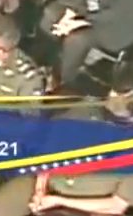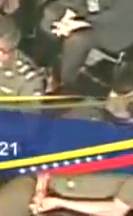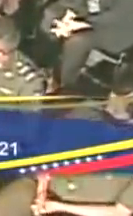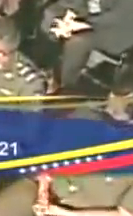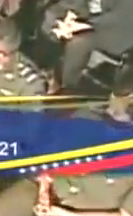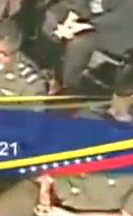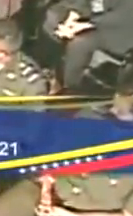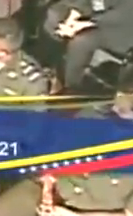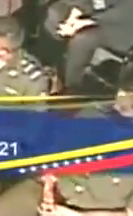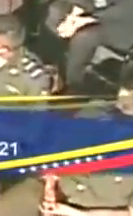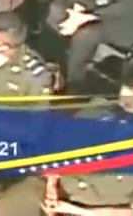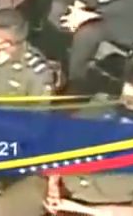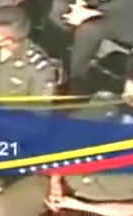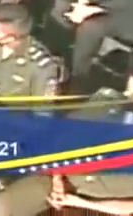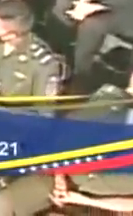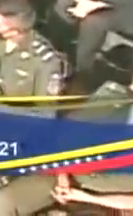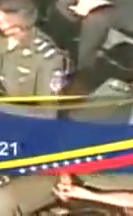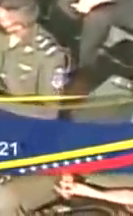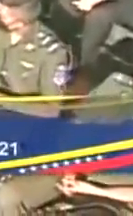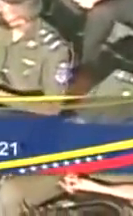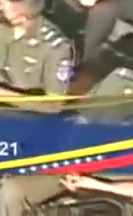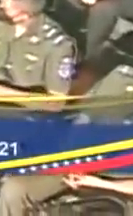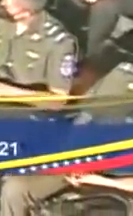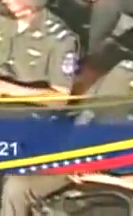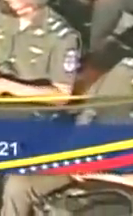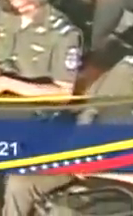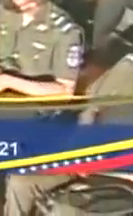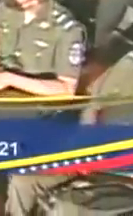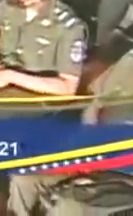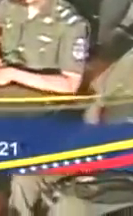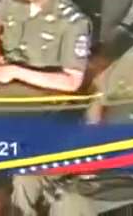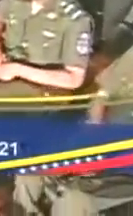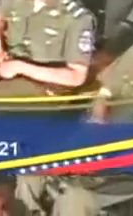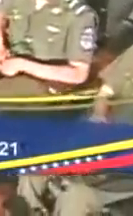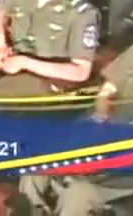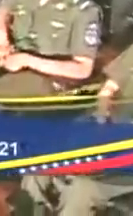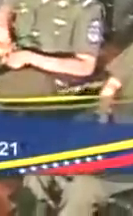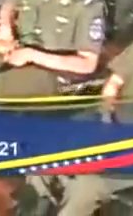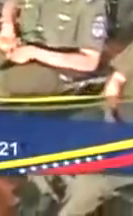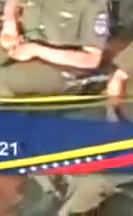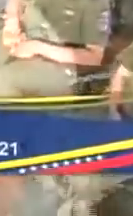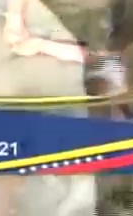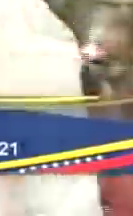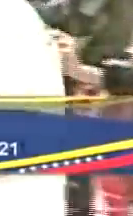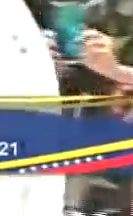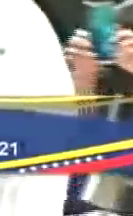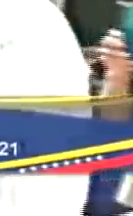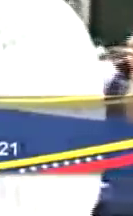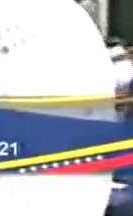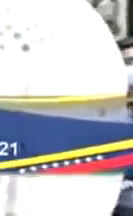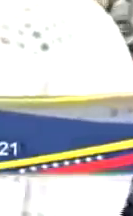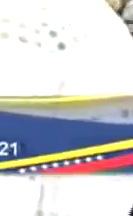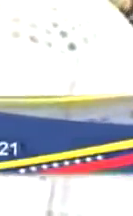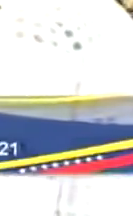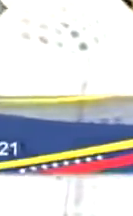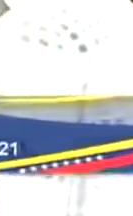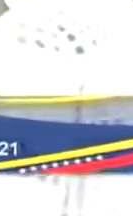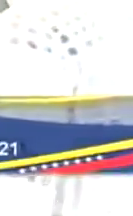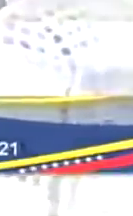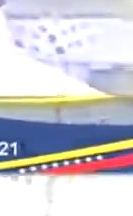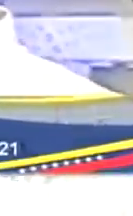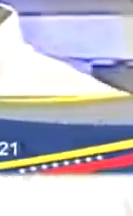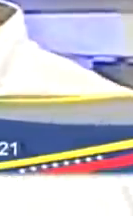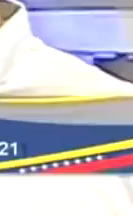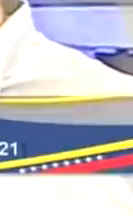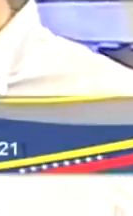Claro, licenciado en bioanálisis, egresado de la Universidad Central de Venezuela. Actualmente se desempeña como bioanalista